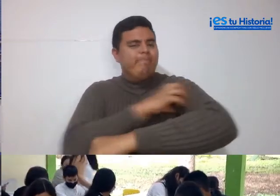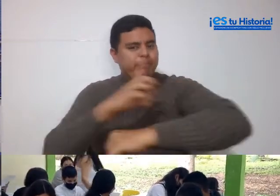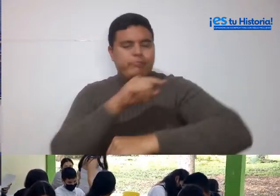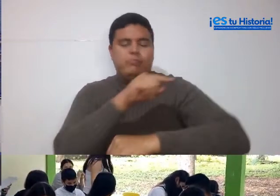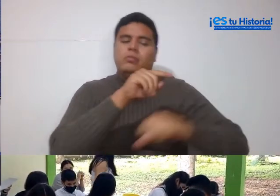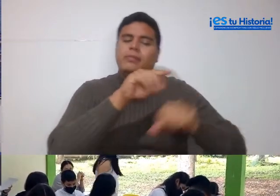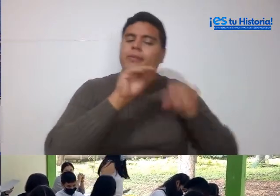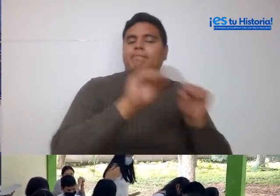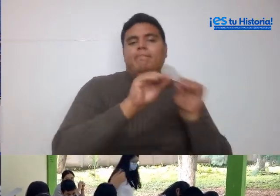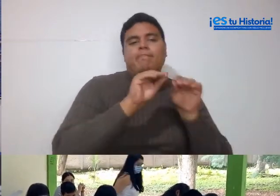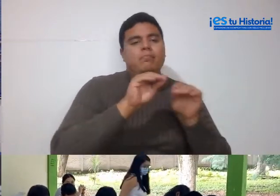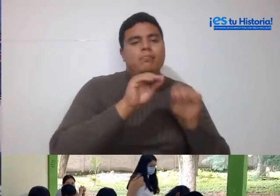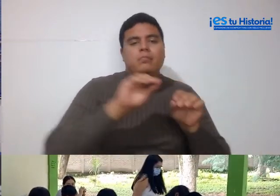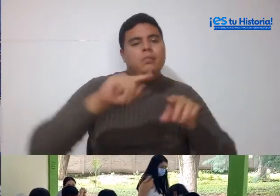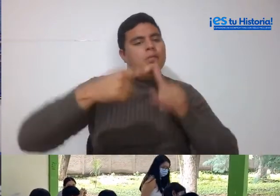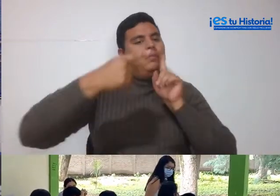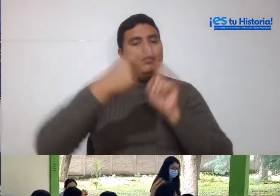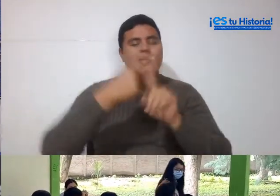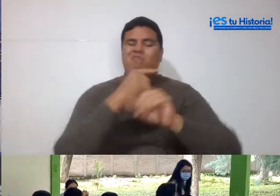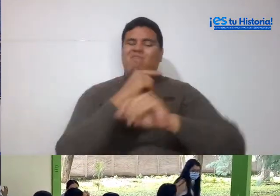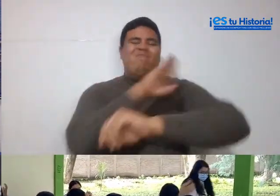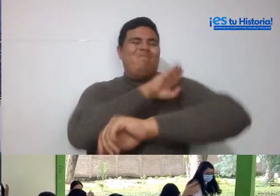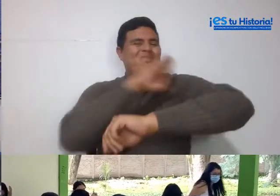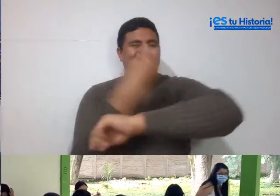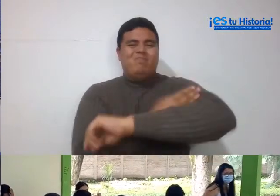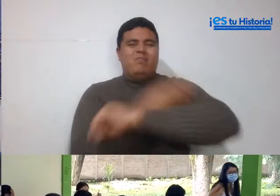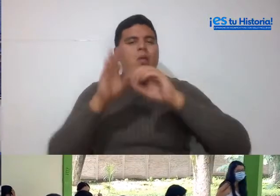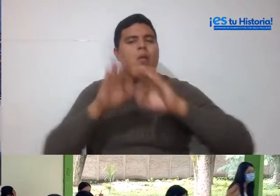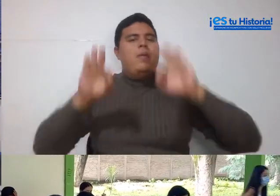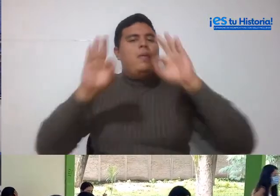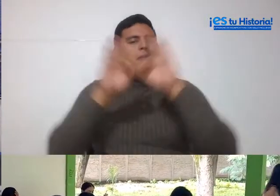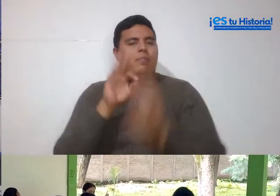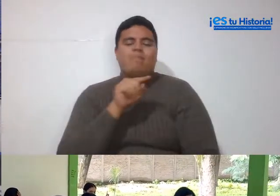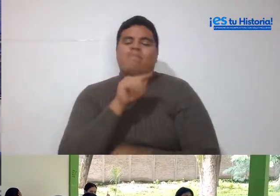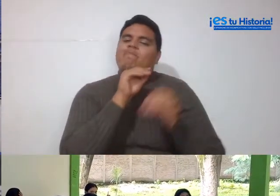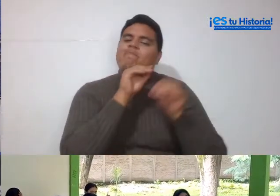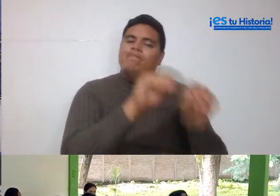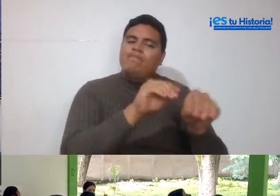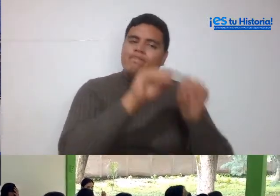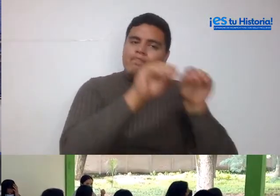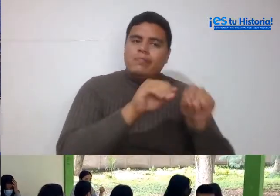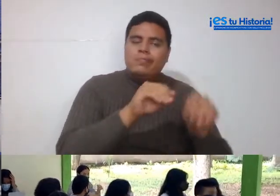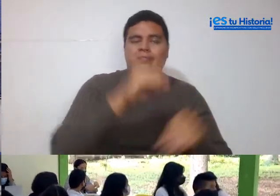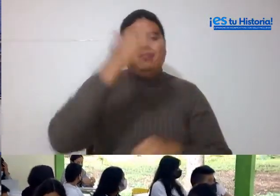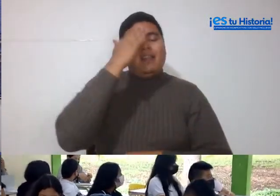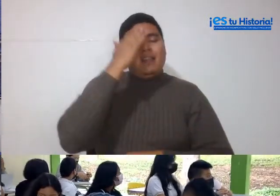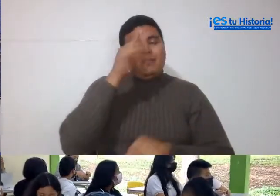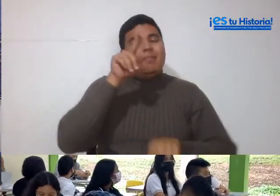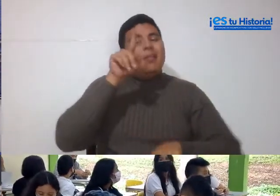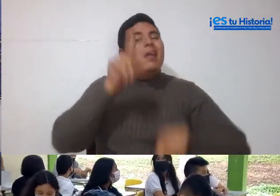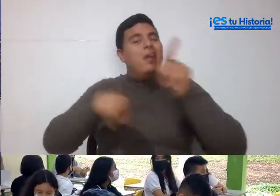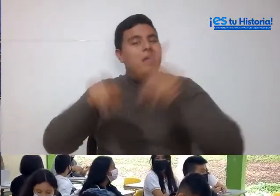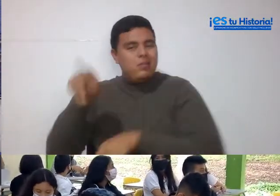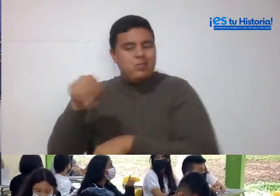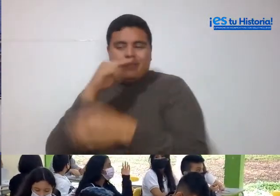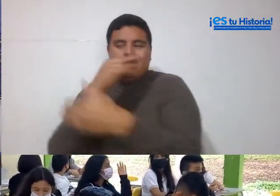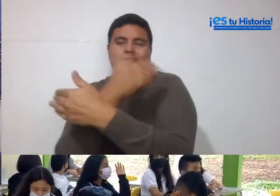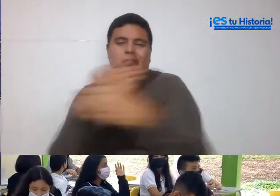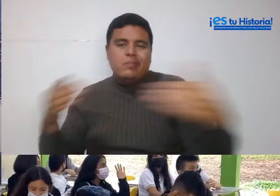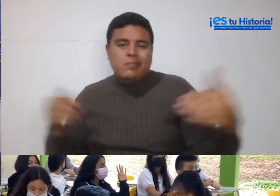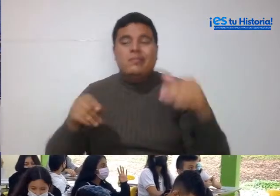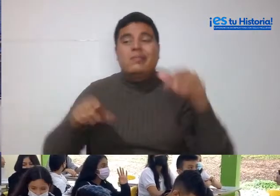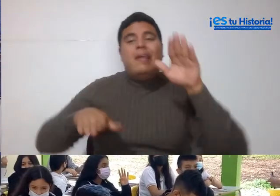muy, muy fuerte, la verdad, porque hay niños que, digamos, en algún momento de la vida le han dicho muchas